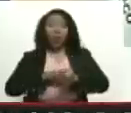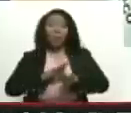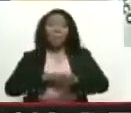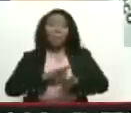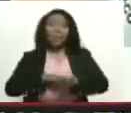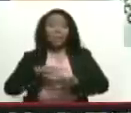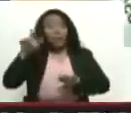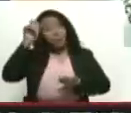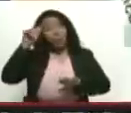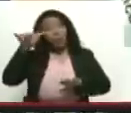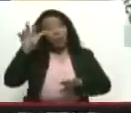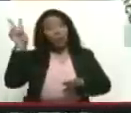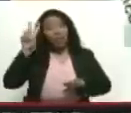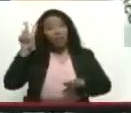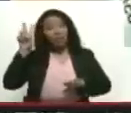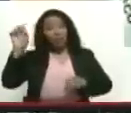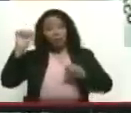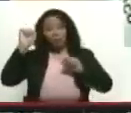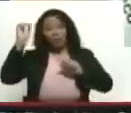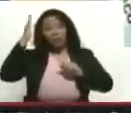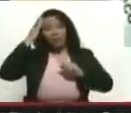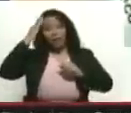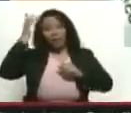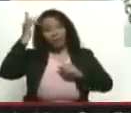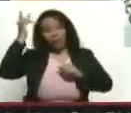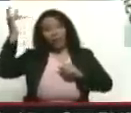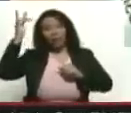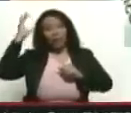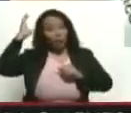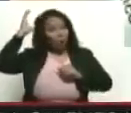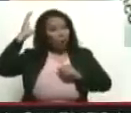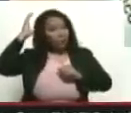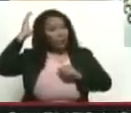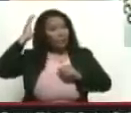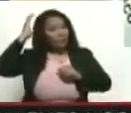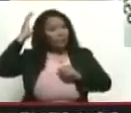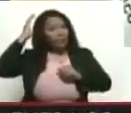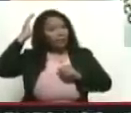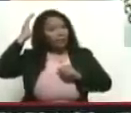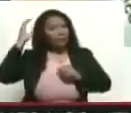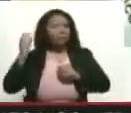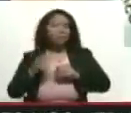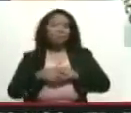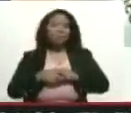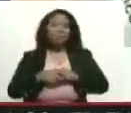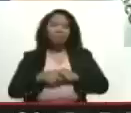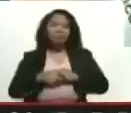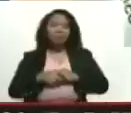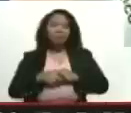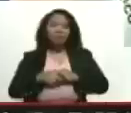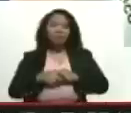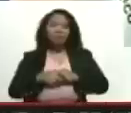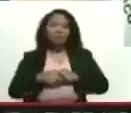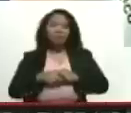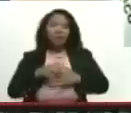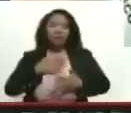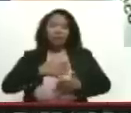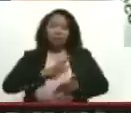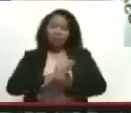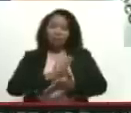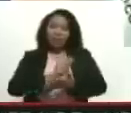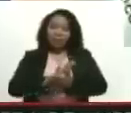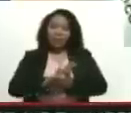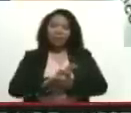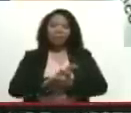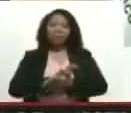de Venezuela, la sabiduría del pueblo de Venezuela, la calma, la